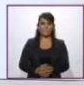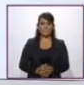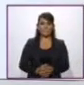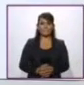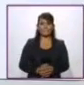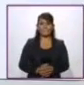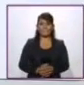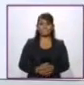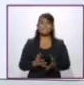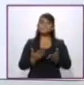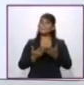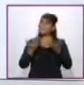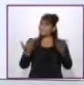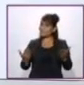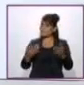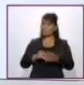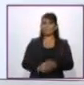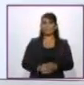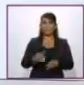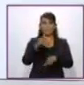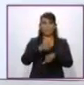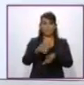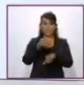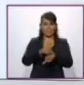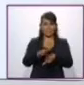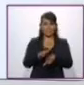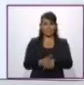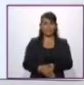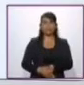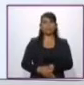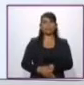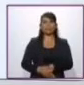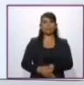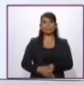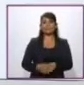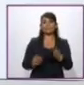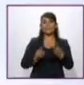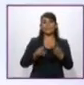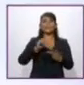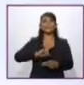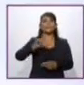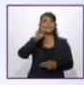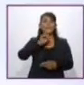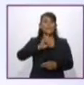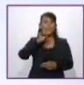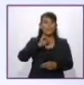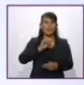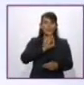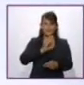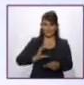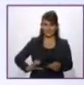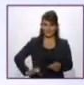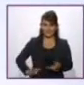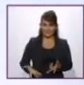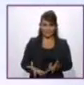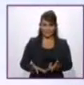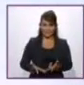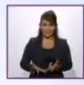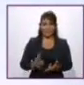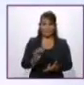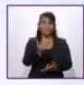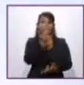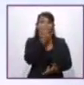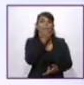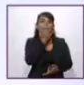Es el turno de la candidata de Movimiento Ciudadano. Ok, bueno, tenemos un problema técnico en estos